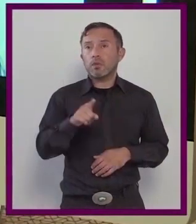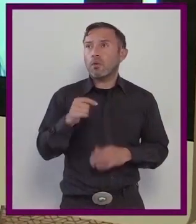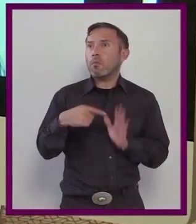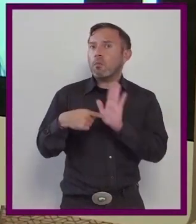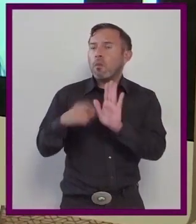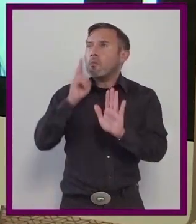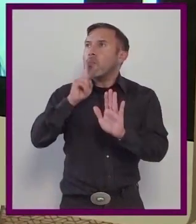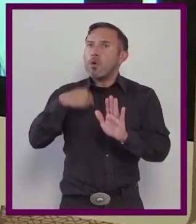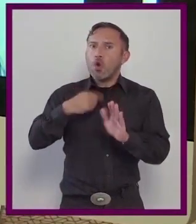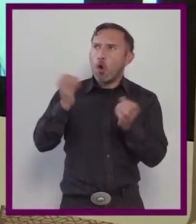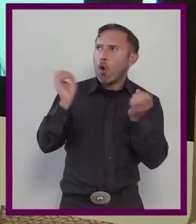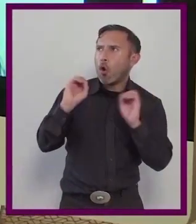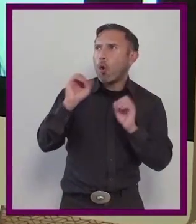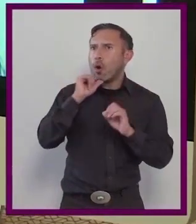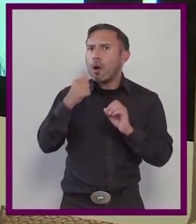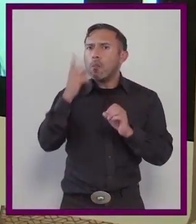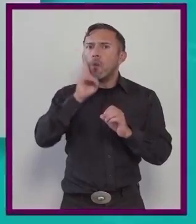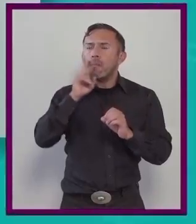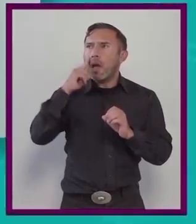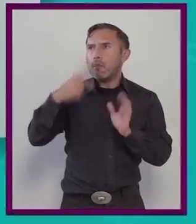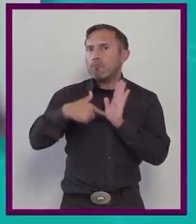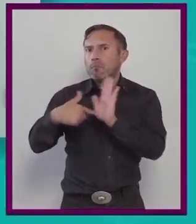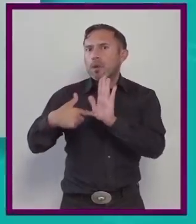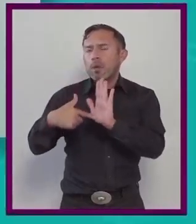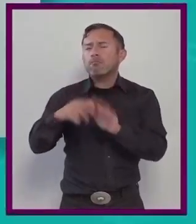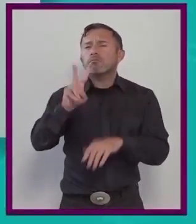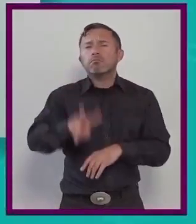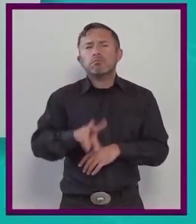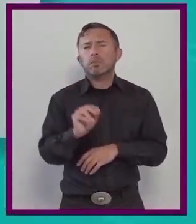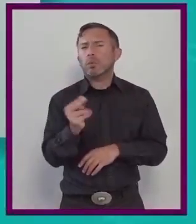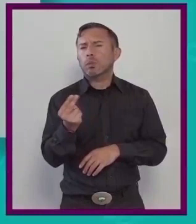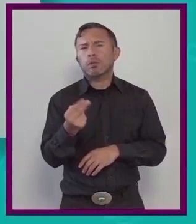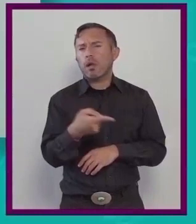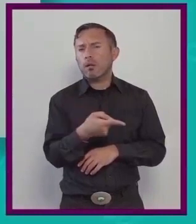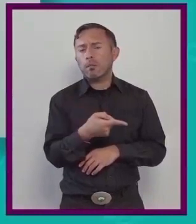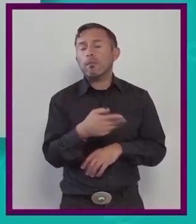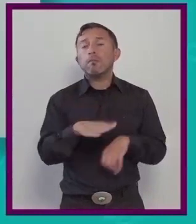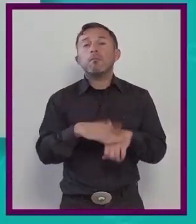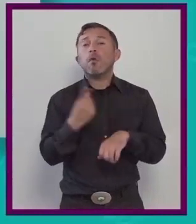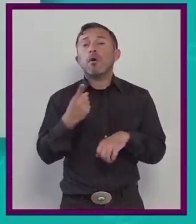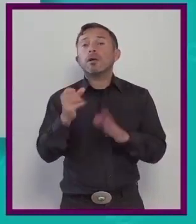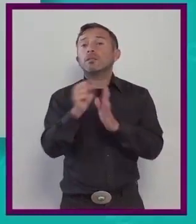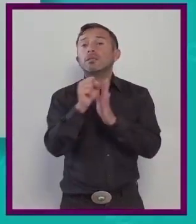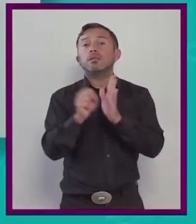demostrar que no lo hizo, porque todo el sistema está